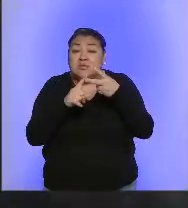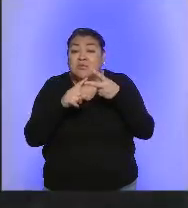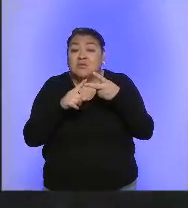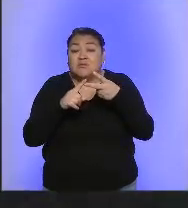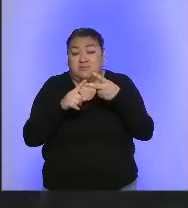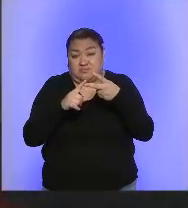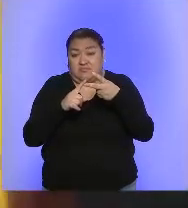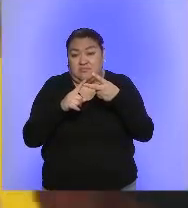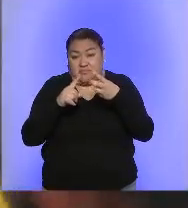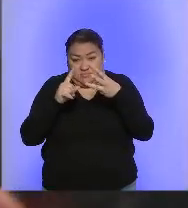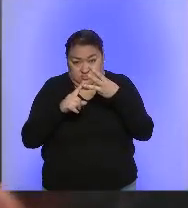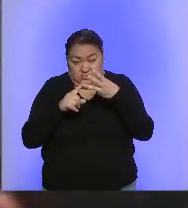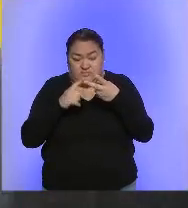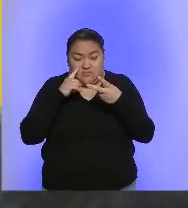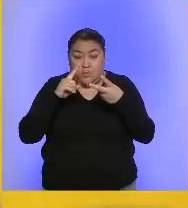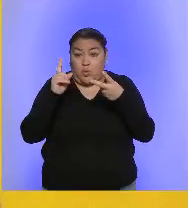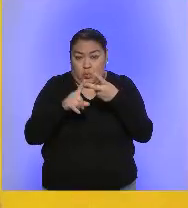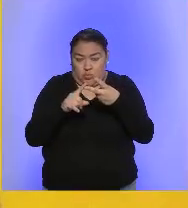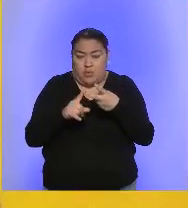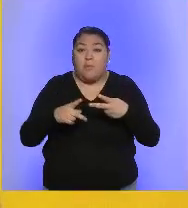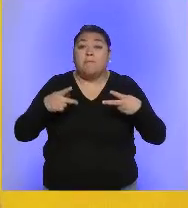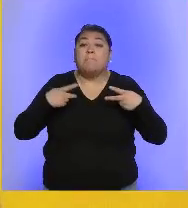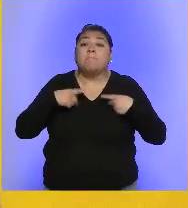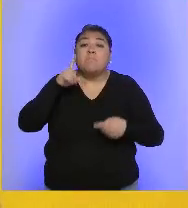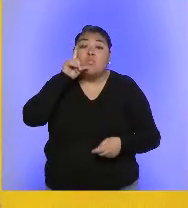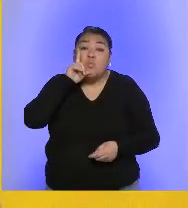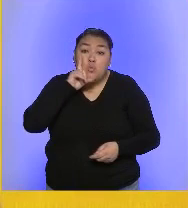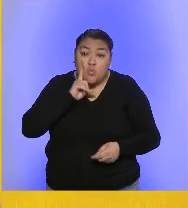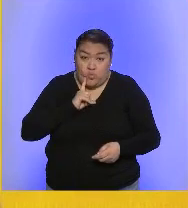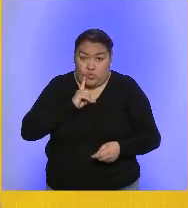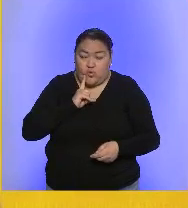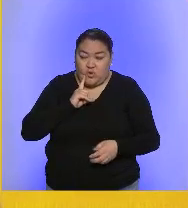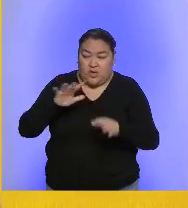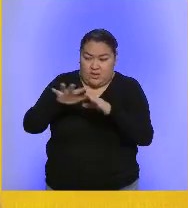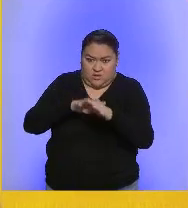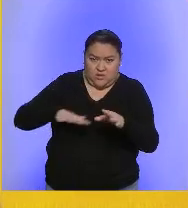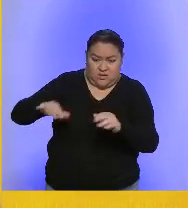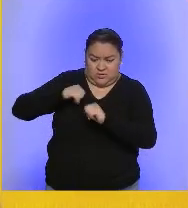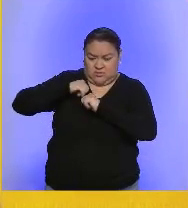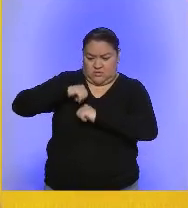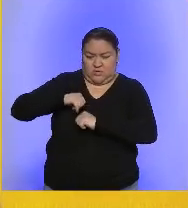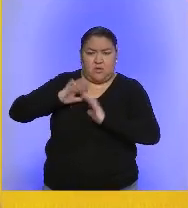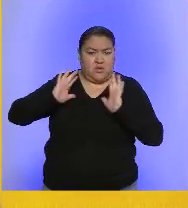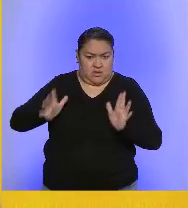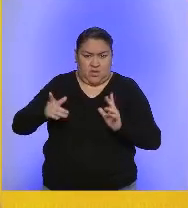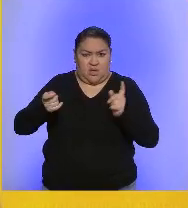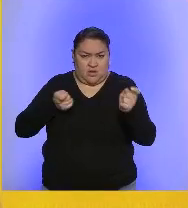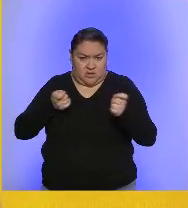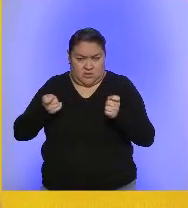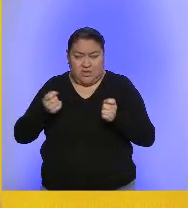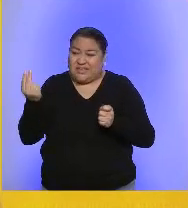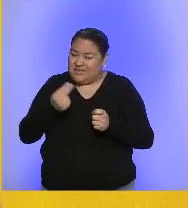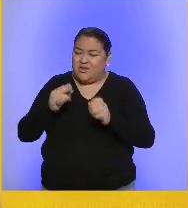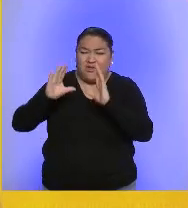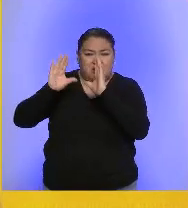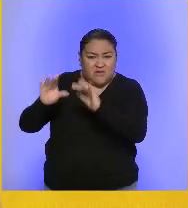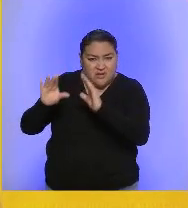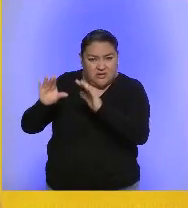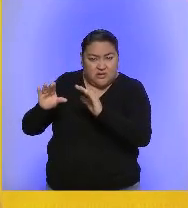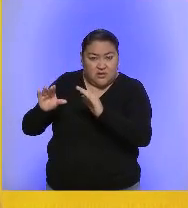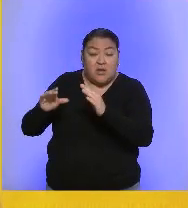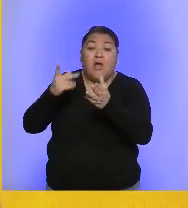tanto a mujeres que están ya en el ejercicio de la función pública como a quienes serán postuladas a puestos de elección